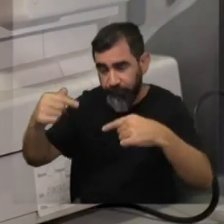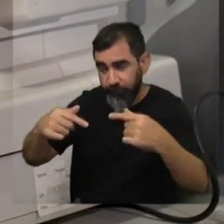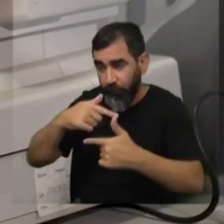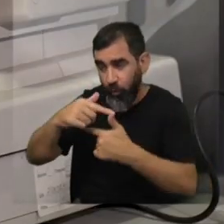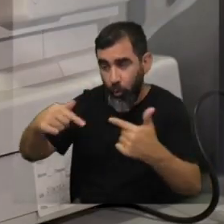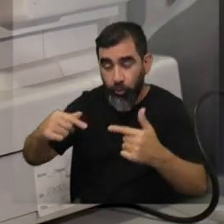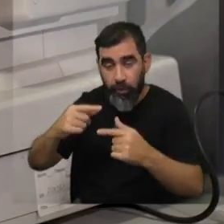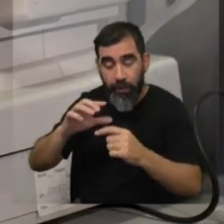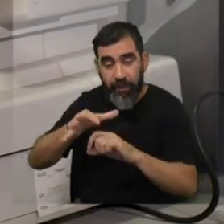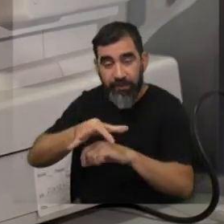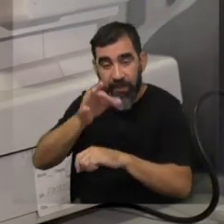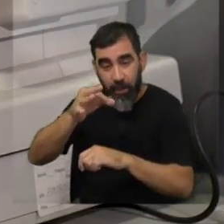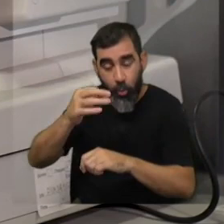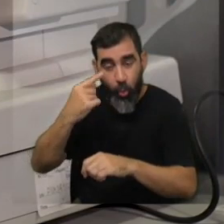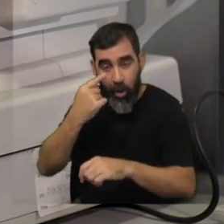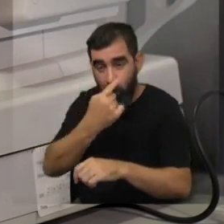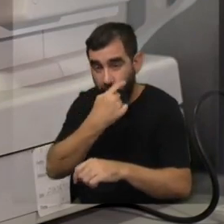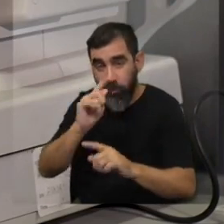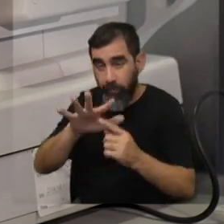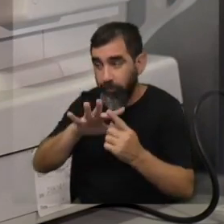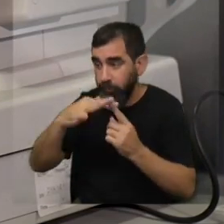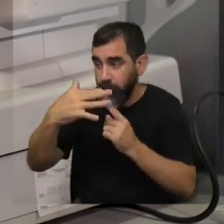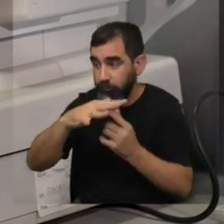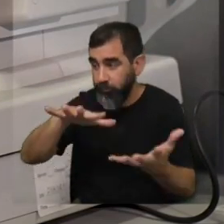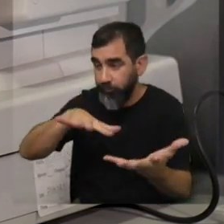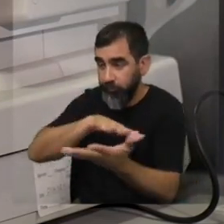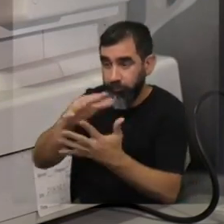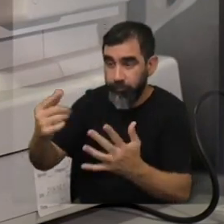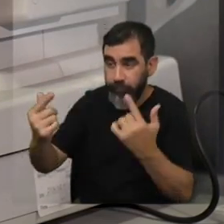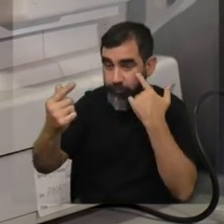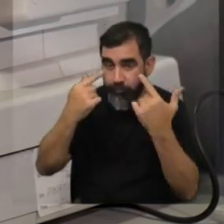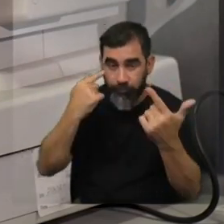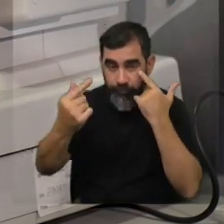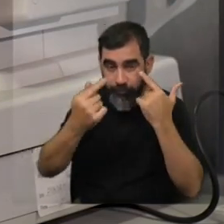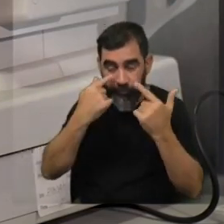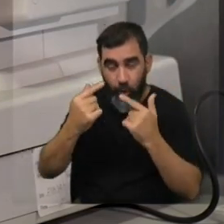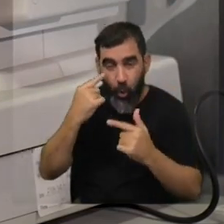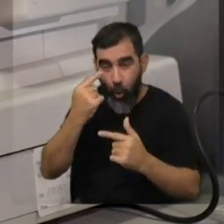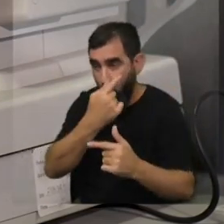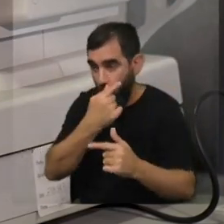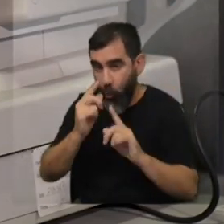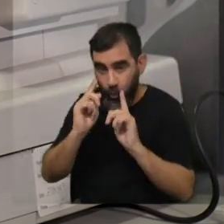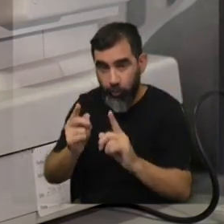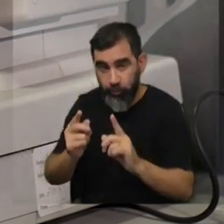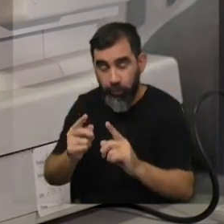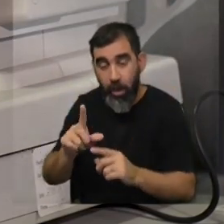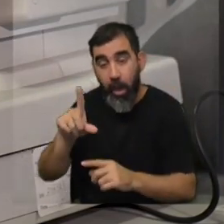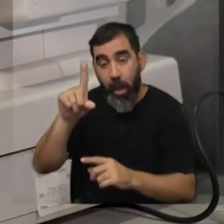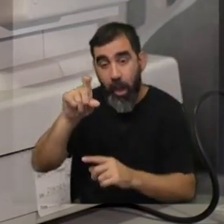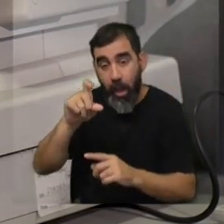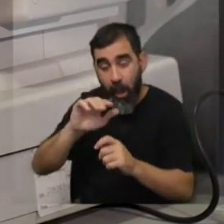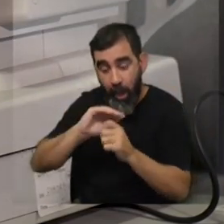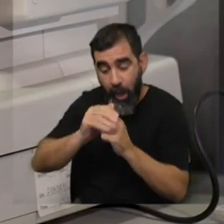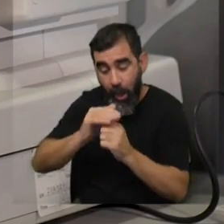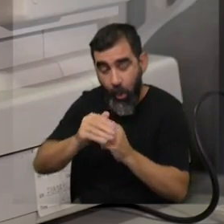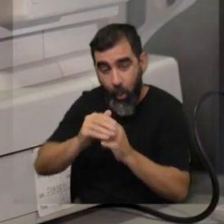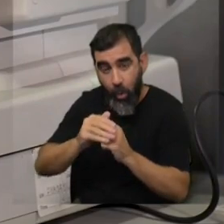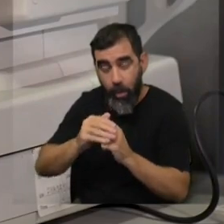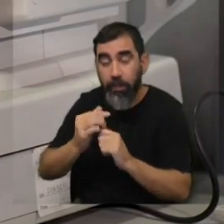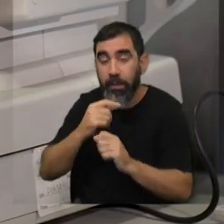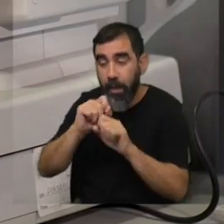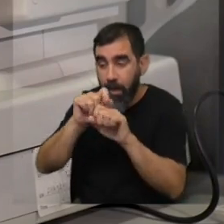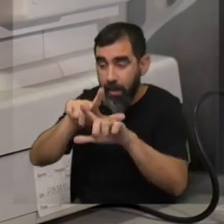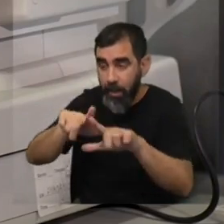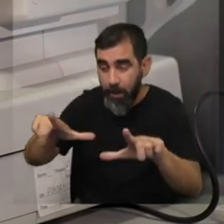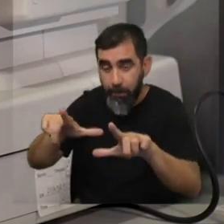produce el ojo, pero también las cosas que están en el ambiente y se nos quedan pegadas en el ojo. Entonces el agua de la película lagrimal tiene que